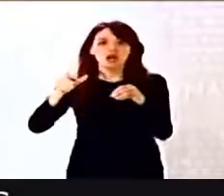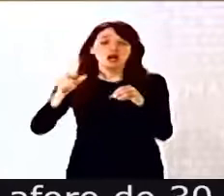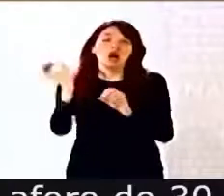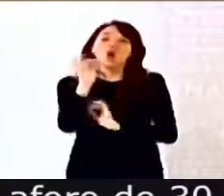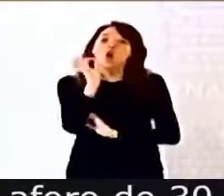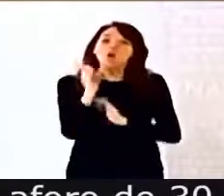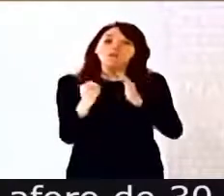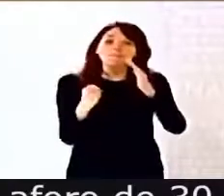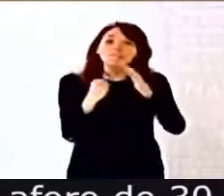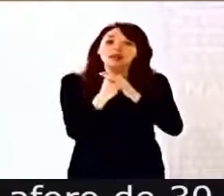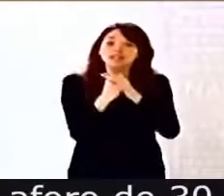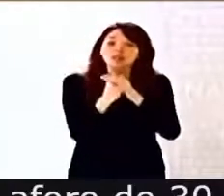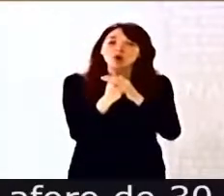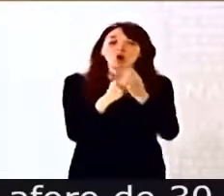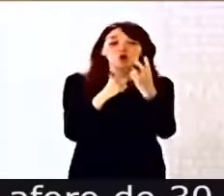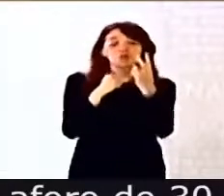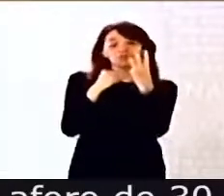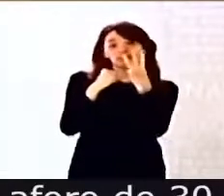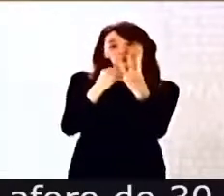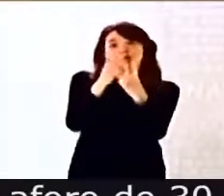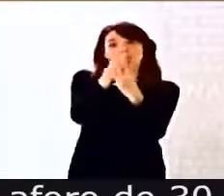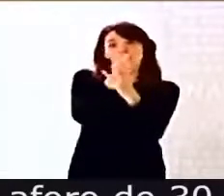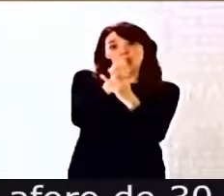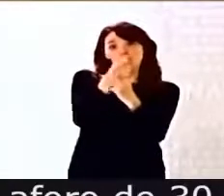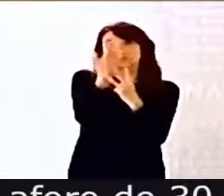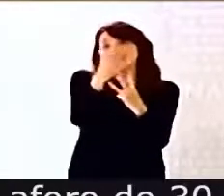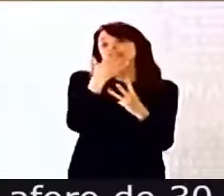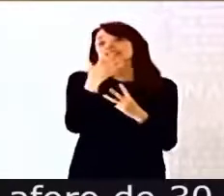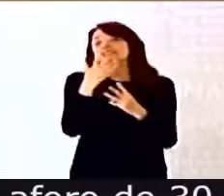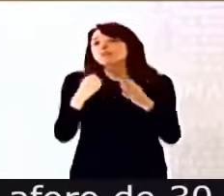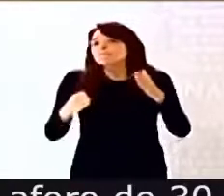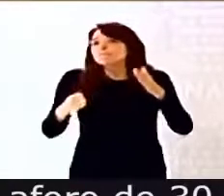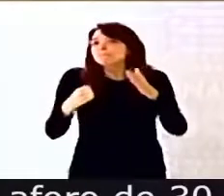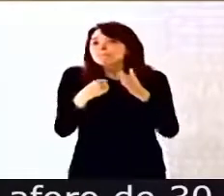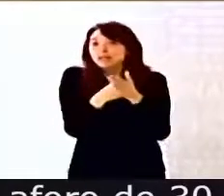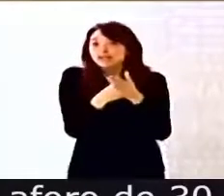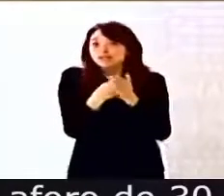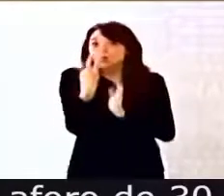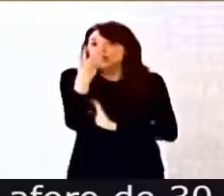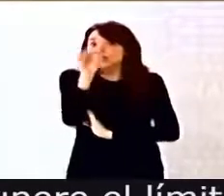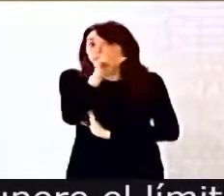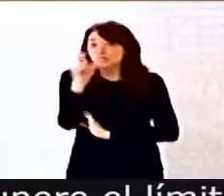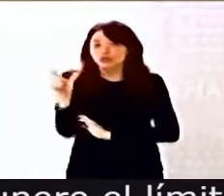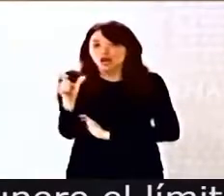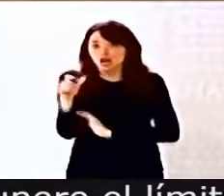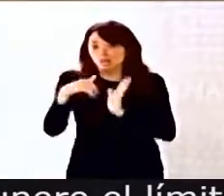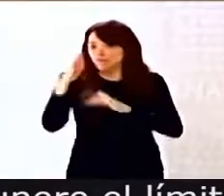de 1/3, siempre que no supere ese límite de las 30 personas.